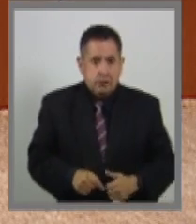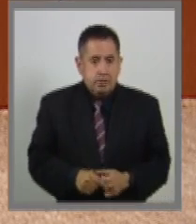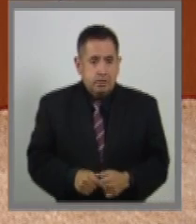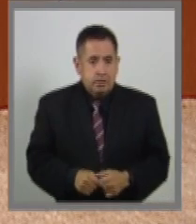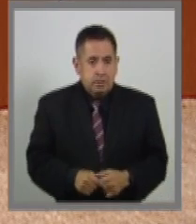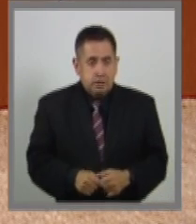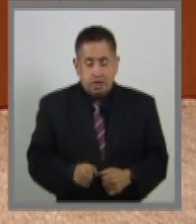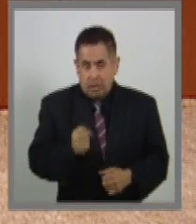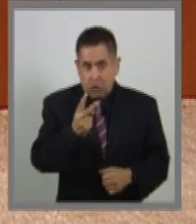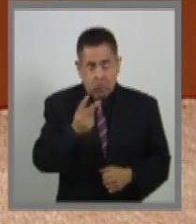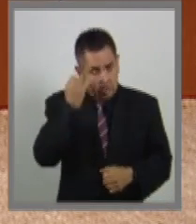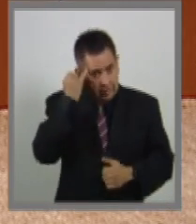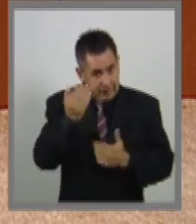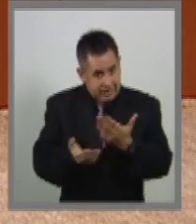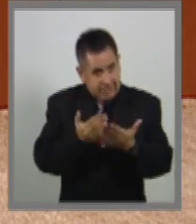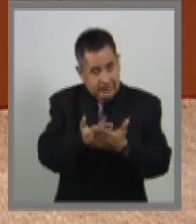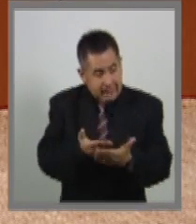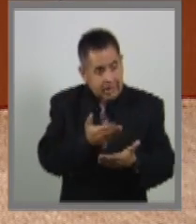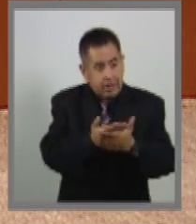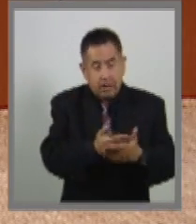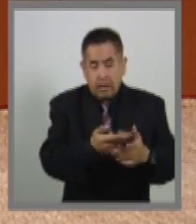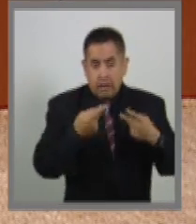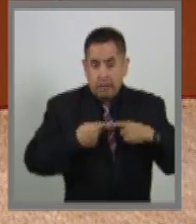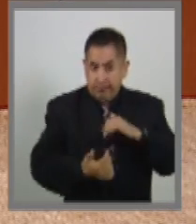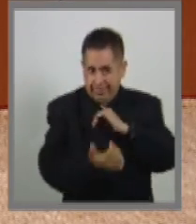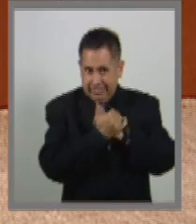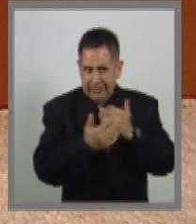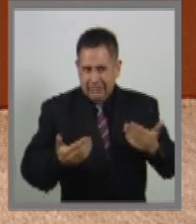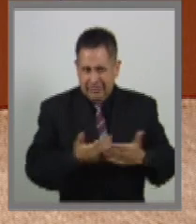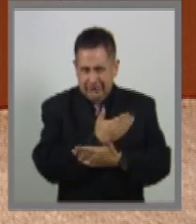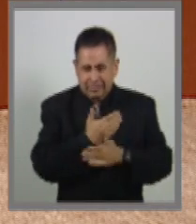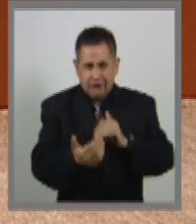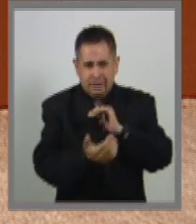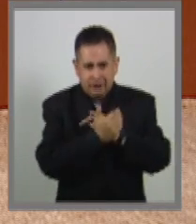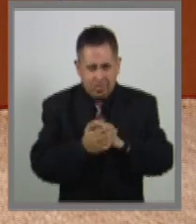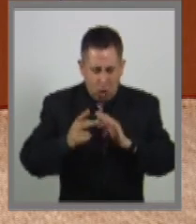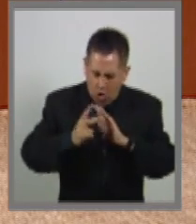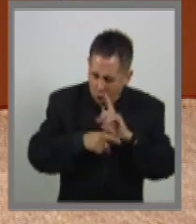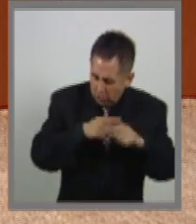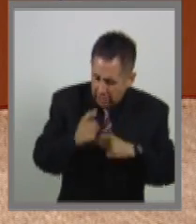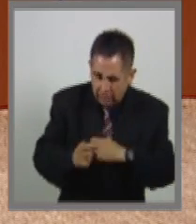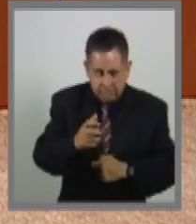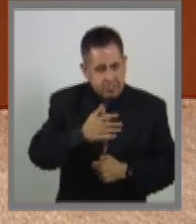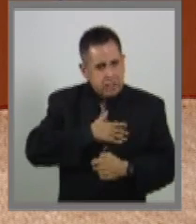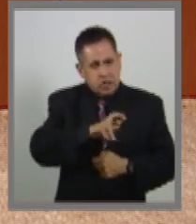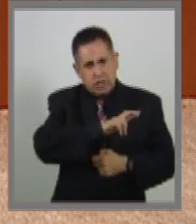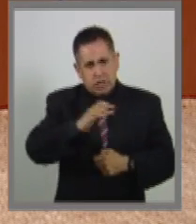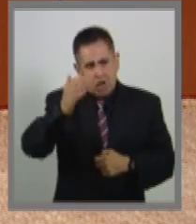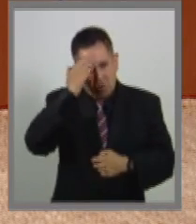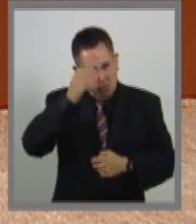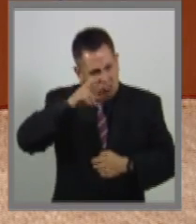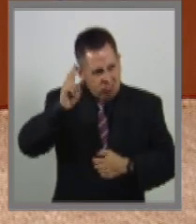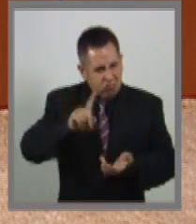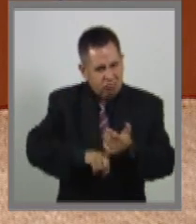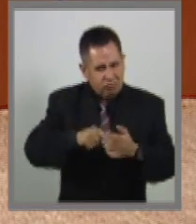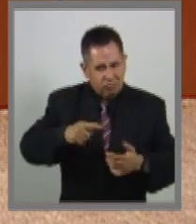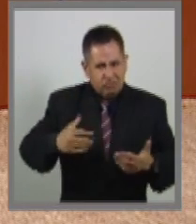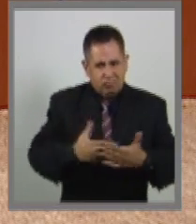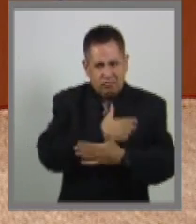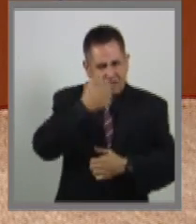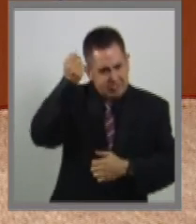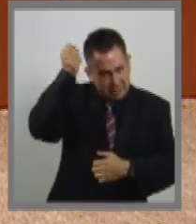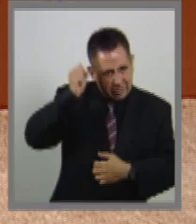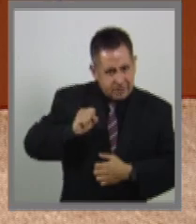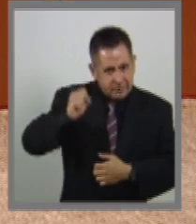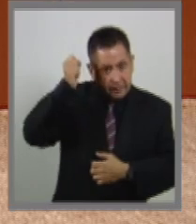Las dos iniciativas ciudadanas, y nuevamente mi reconocimiento a los sinaloenses,